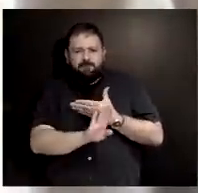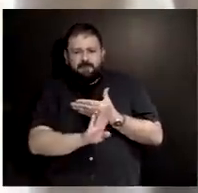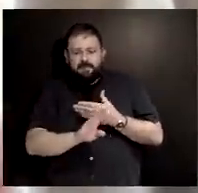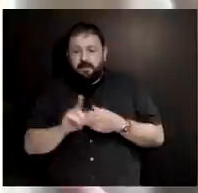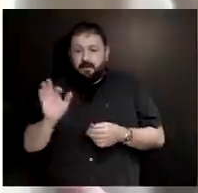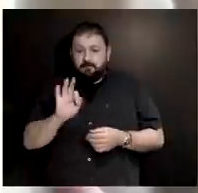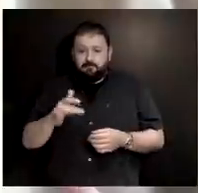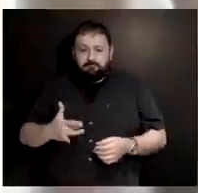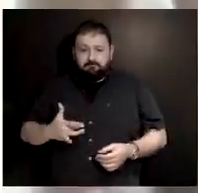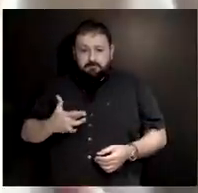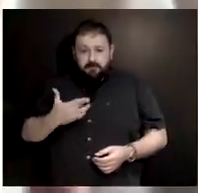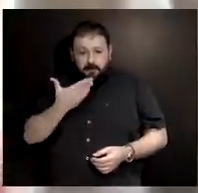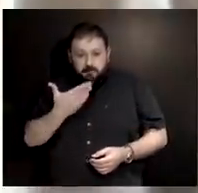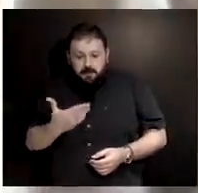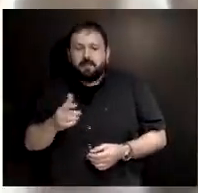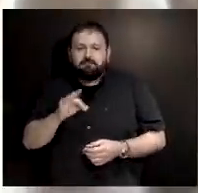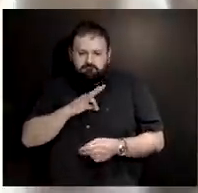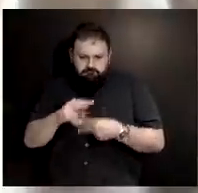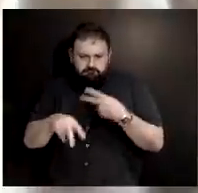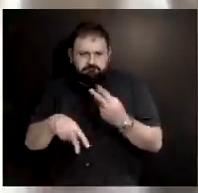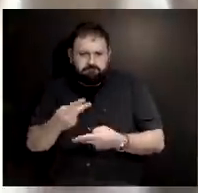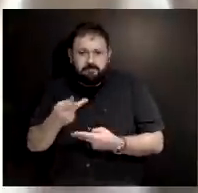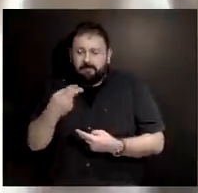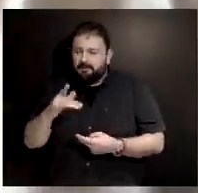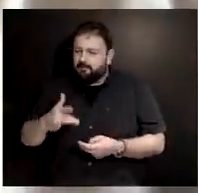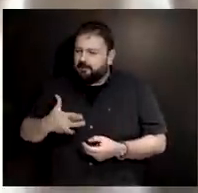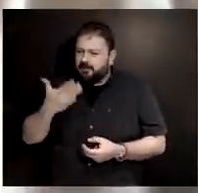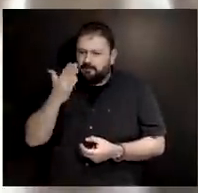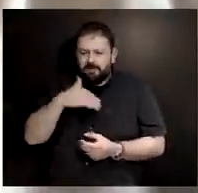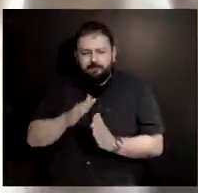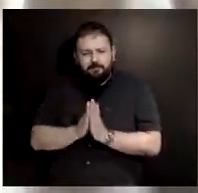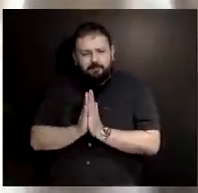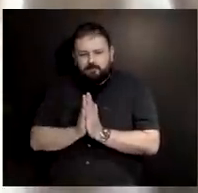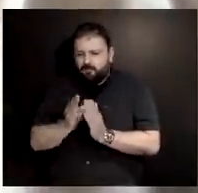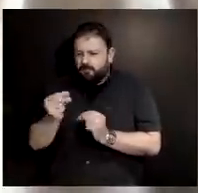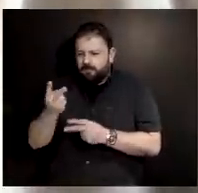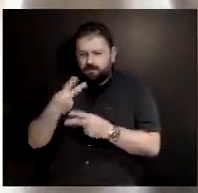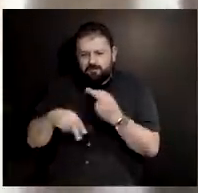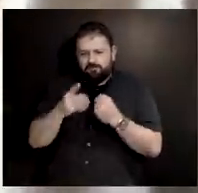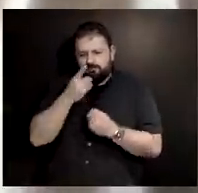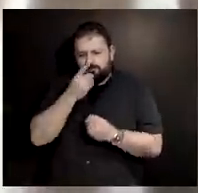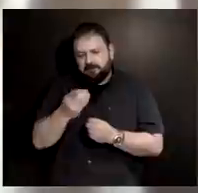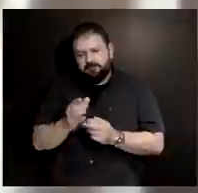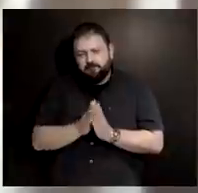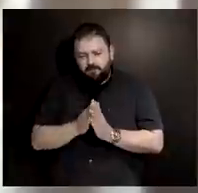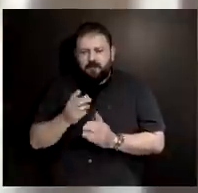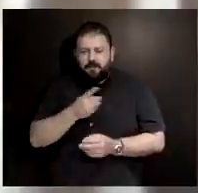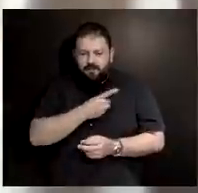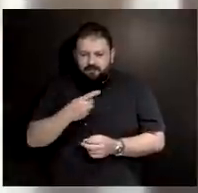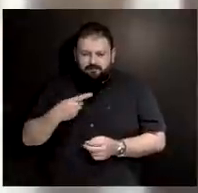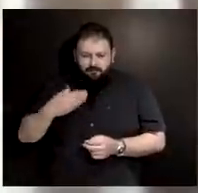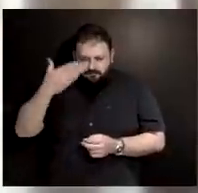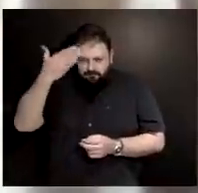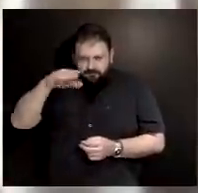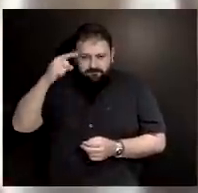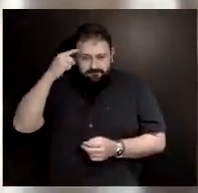es importante que, pues por supuesto, no caigan en esas incongruencias, ¿no? Si somos gente que cuida a la gente, vengamos con esa